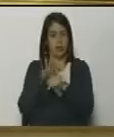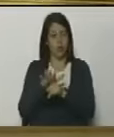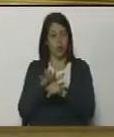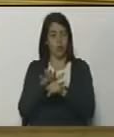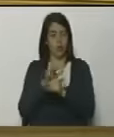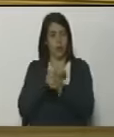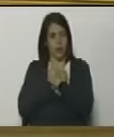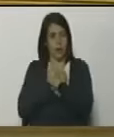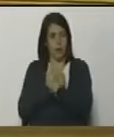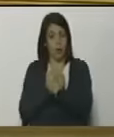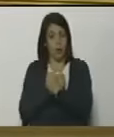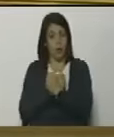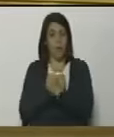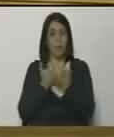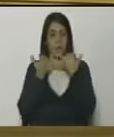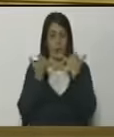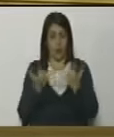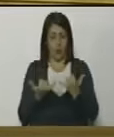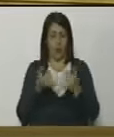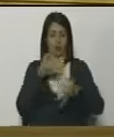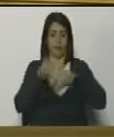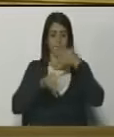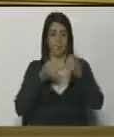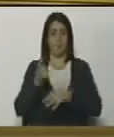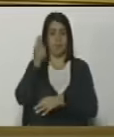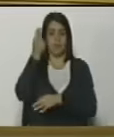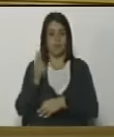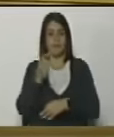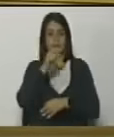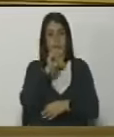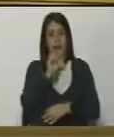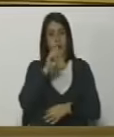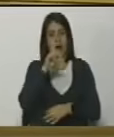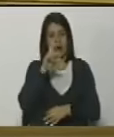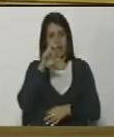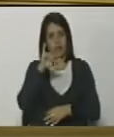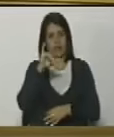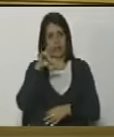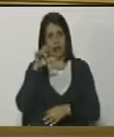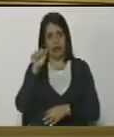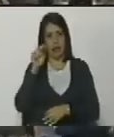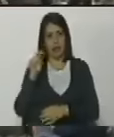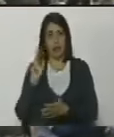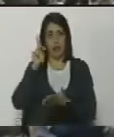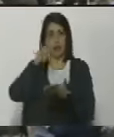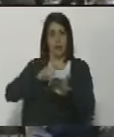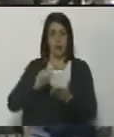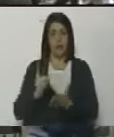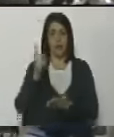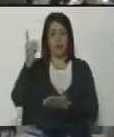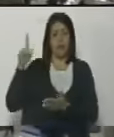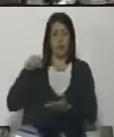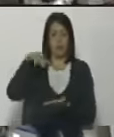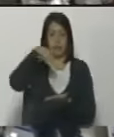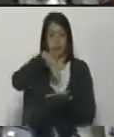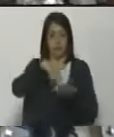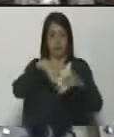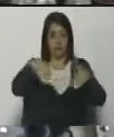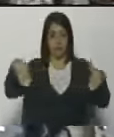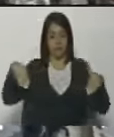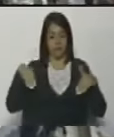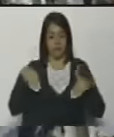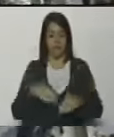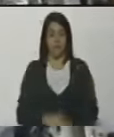compasión. Dejo el derecho de palabra a la diputada Carliana Arrieschi, solicita la tribuna de oradores, se le